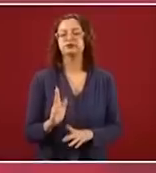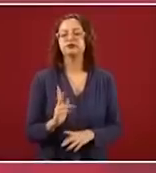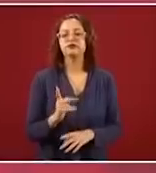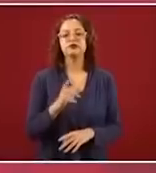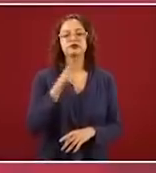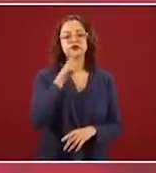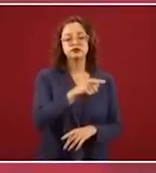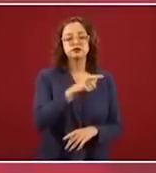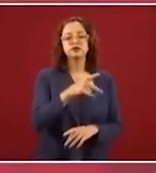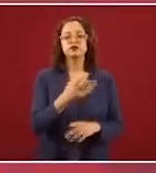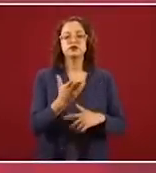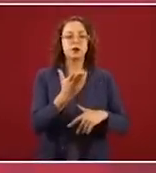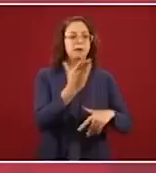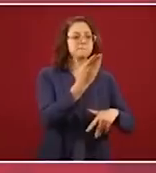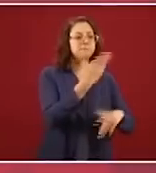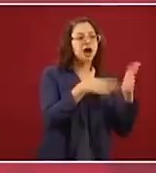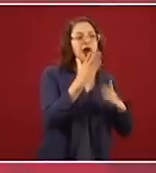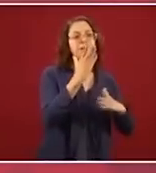porque su ventaja